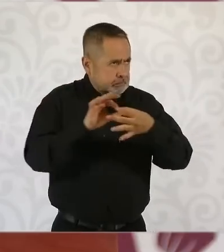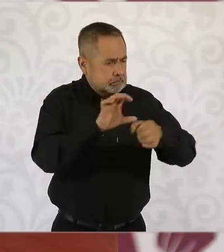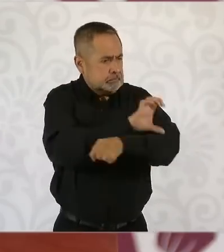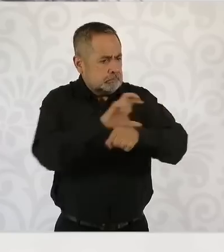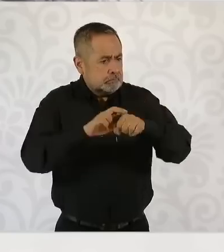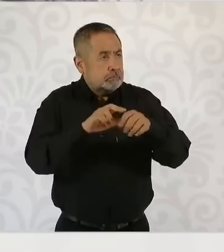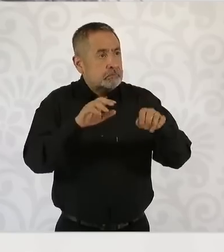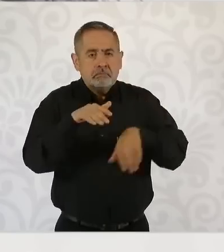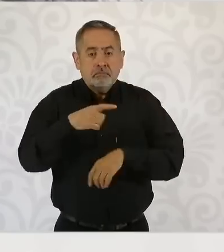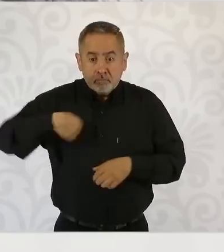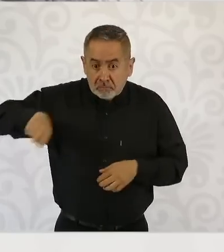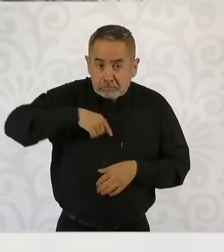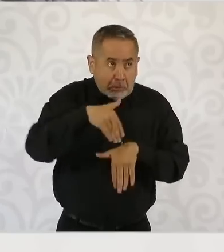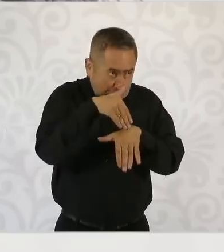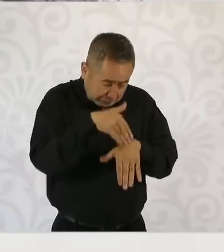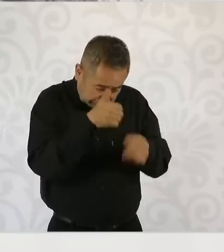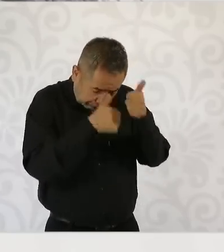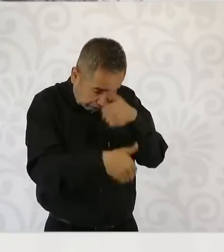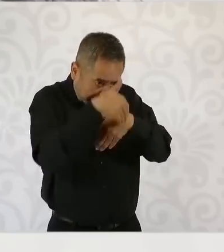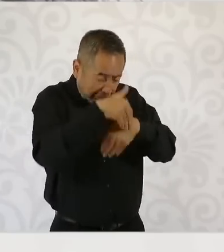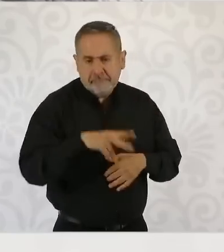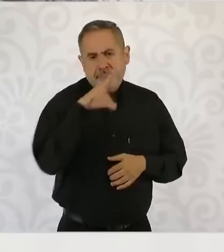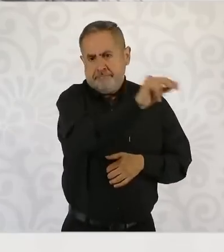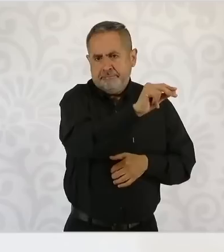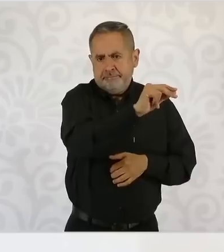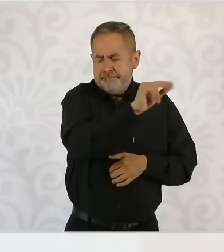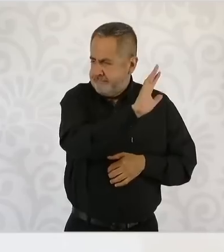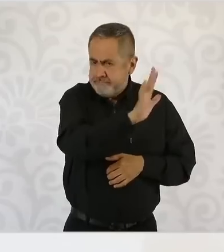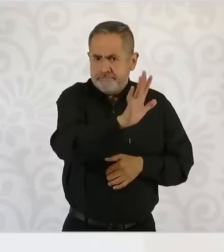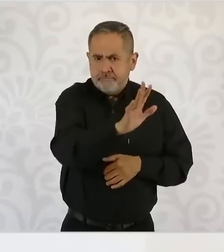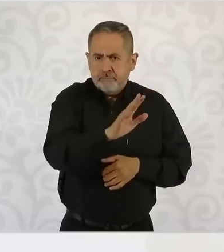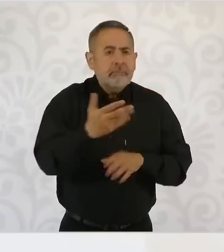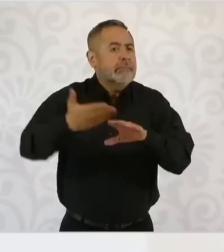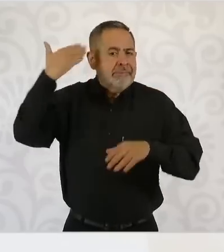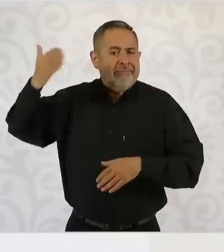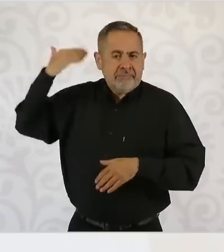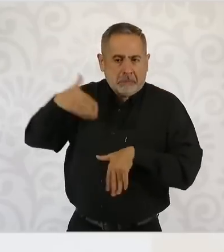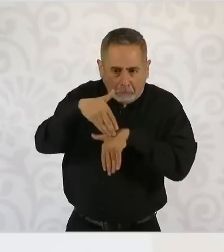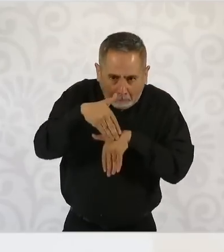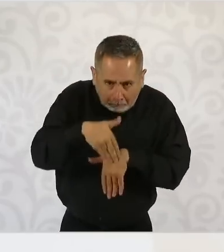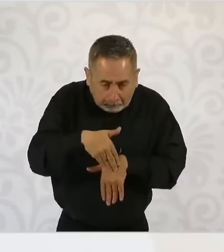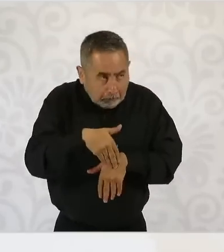sin subordinación. Ahora sí, ¿cuándo hubo subordinación?